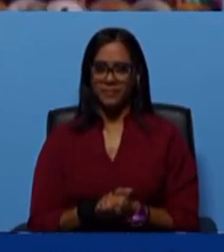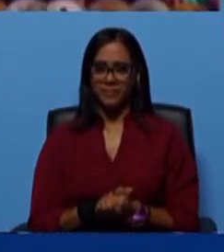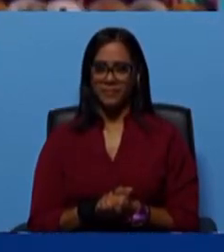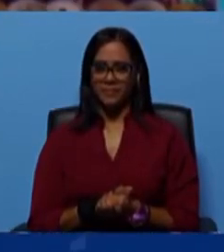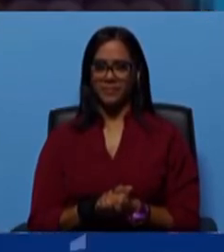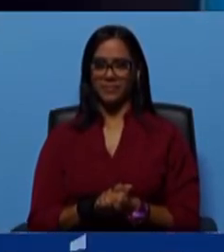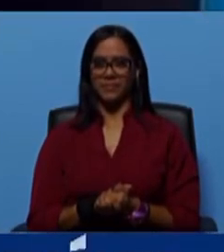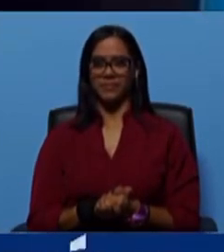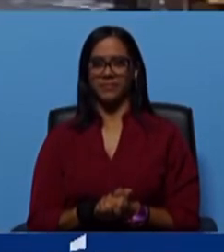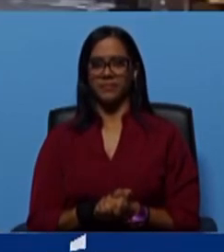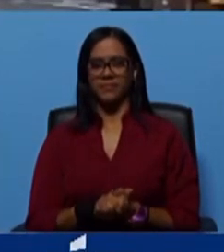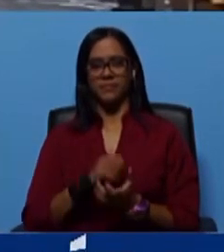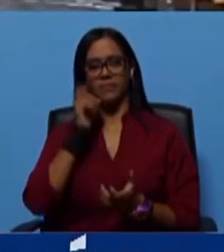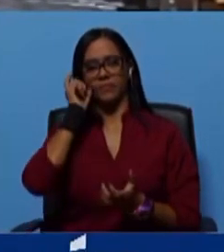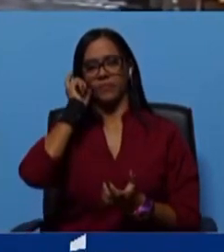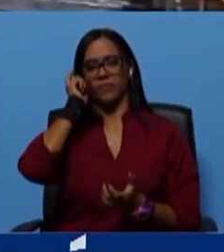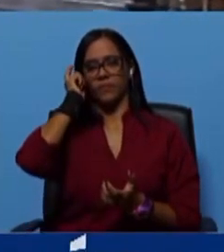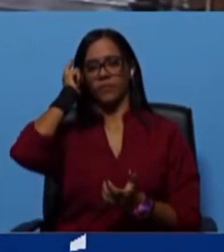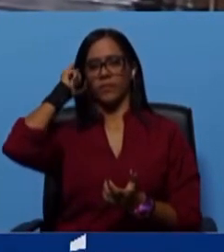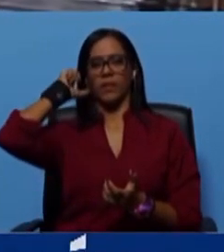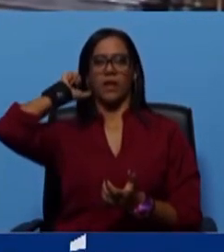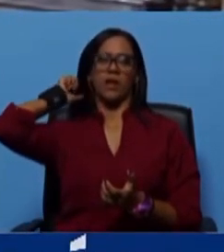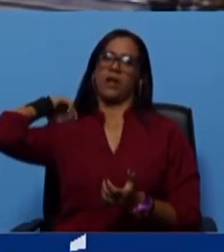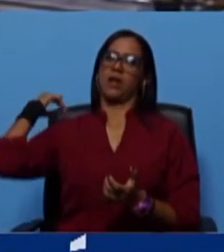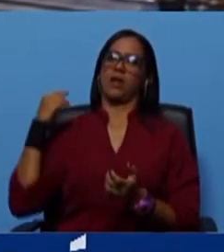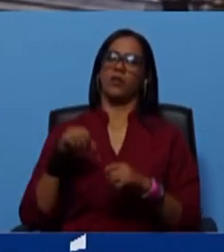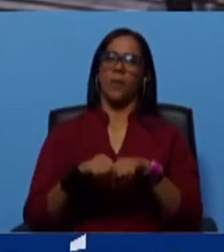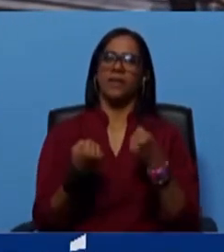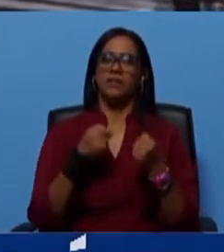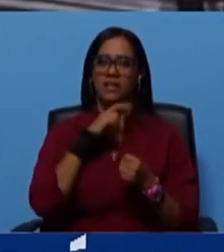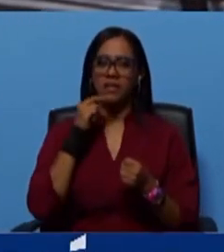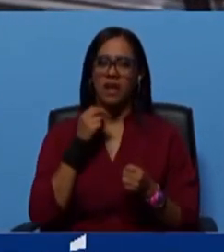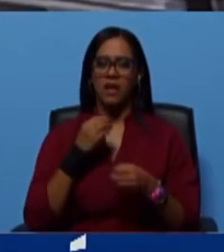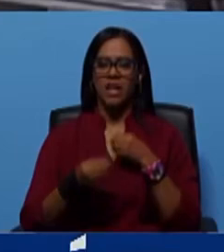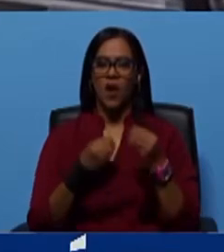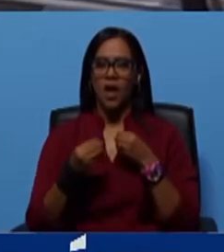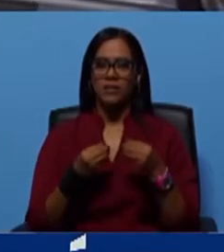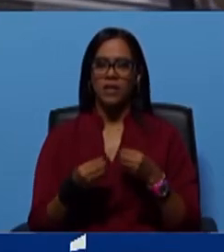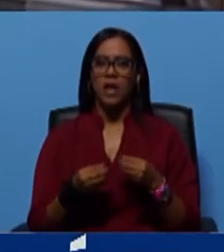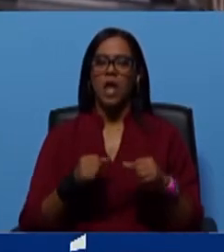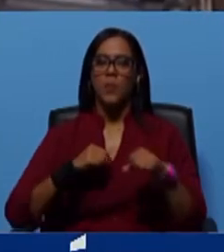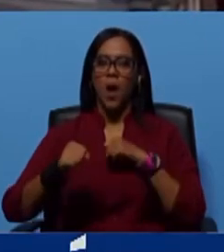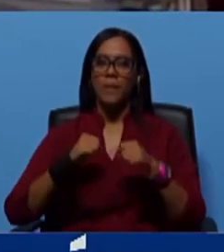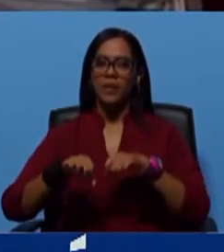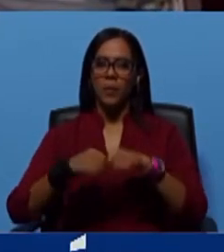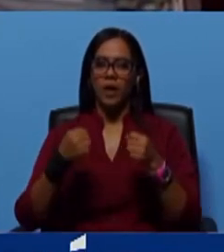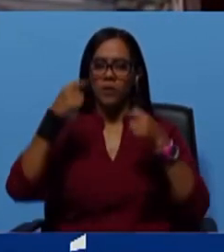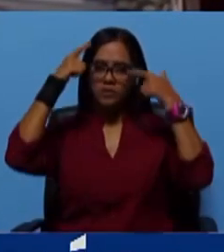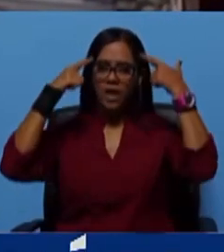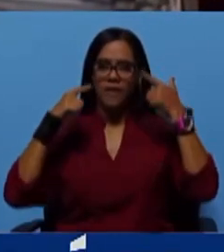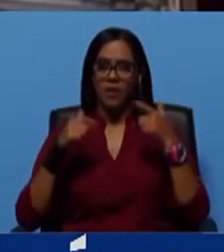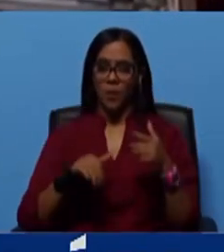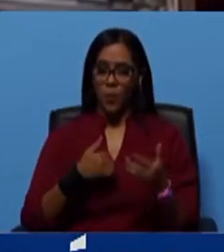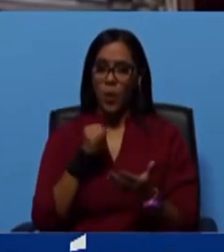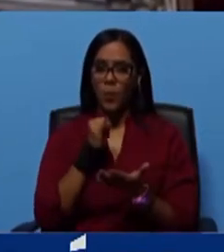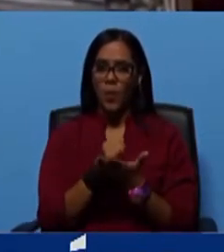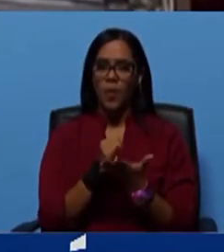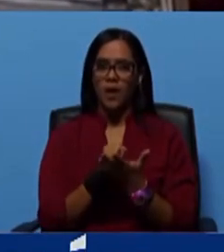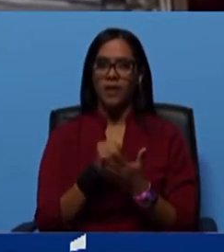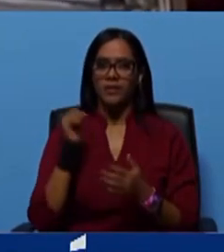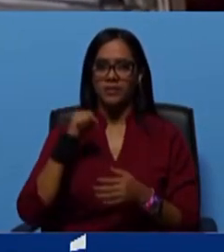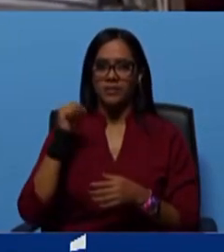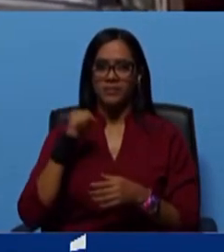Maduro más. Estos pancitos tan sabrosos, ¿quién los hace, Villegas? El movimiento de panaderos Hugo Chávez, mi comandante. ¿Lo puedo probar? Por